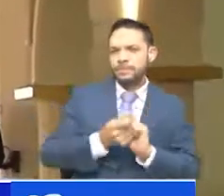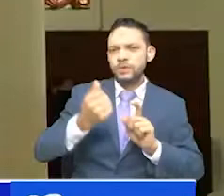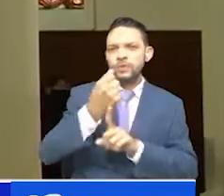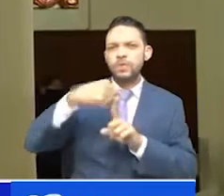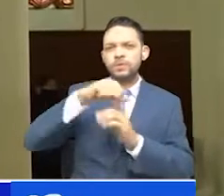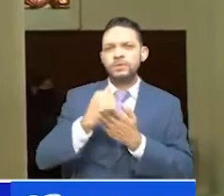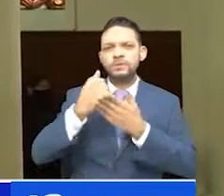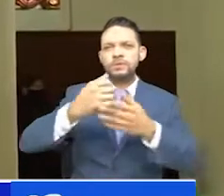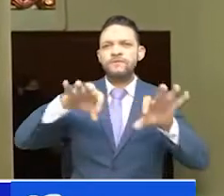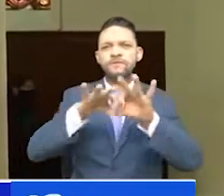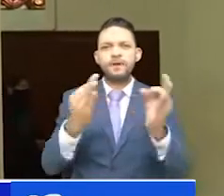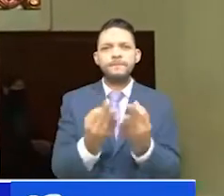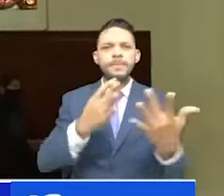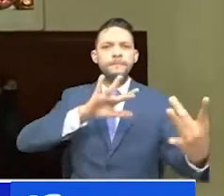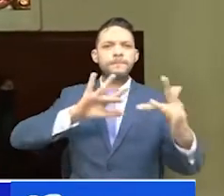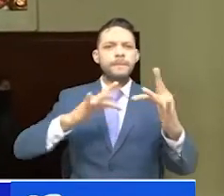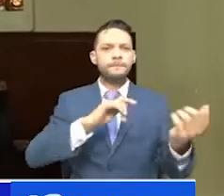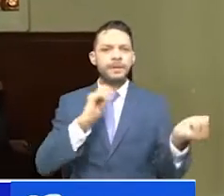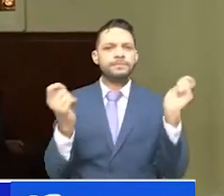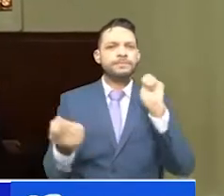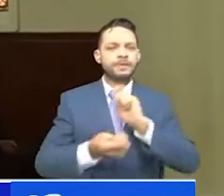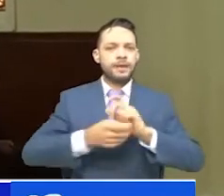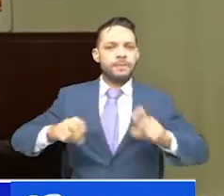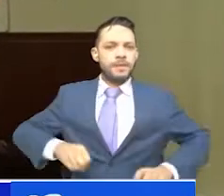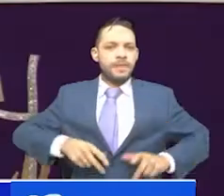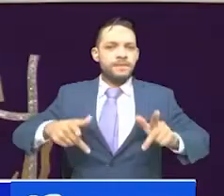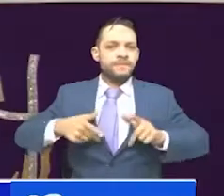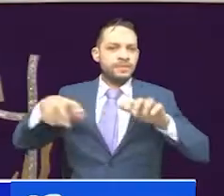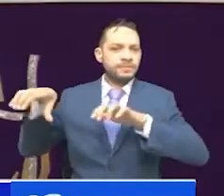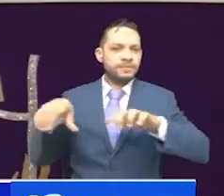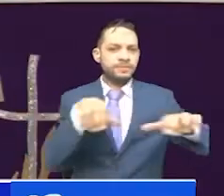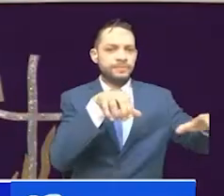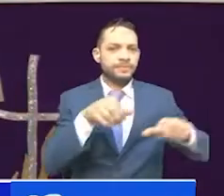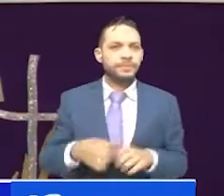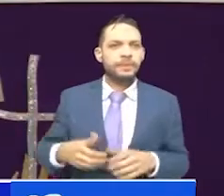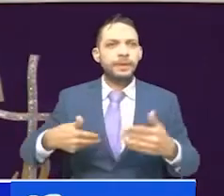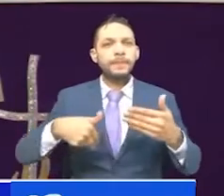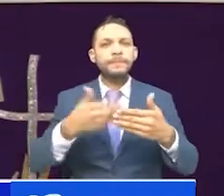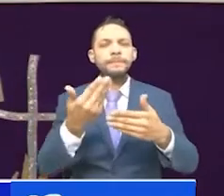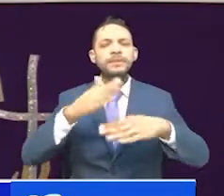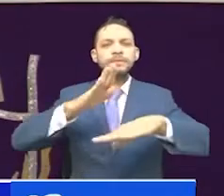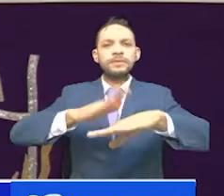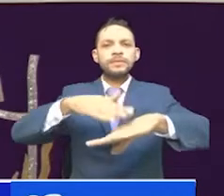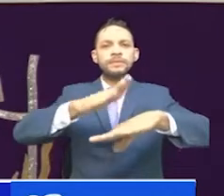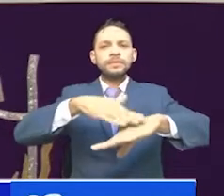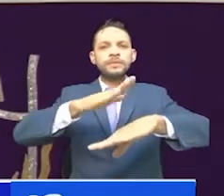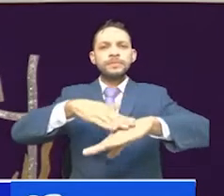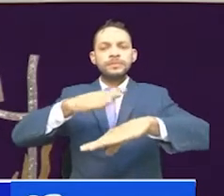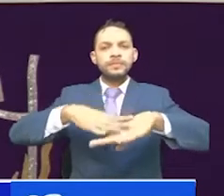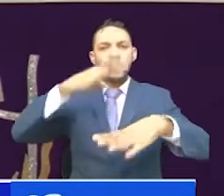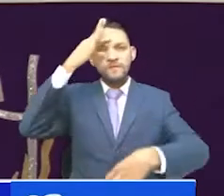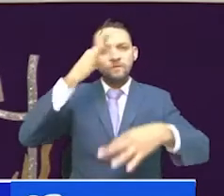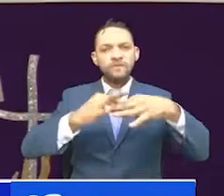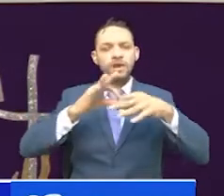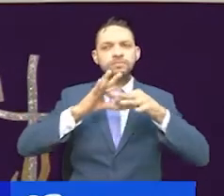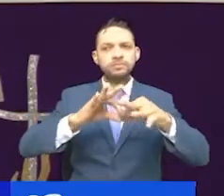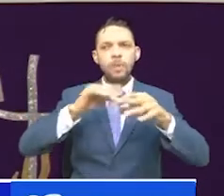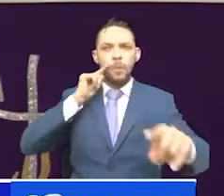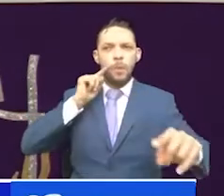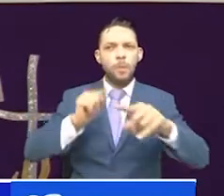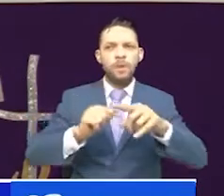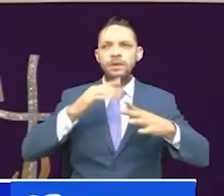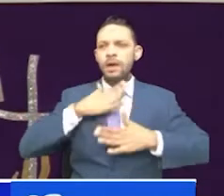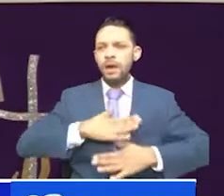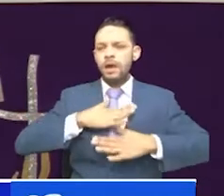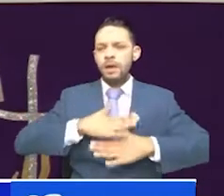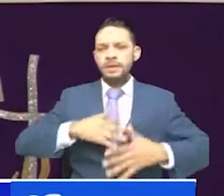social y tener una sociedad transformada. El ideal es que inicie con ese deseo y ese propósito de llegar a